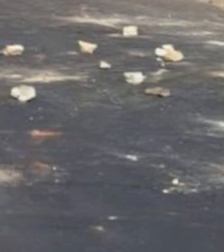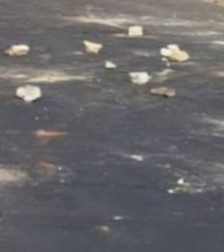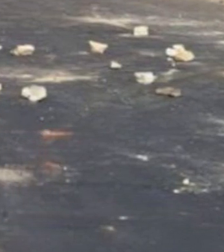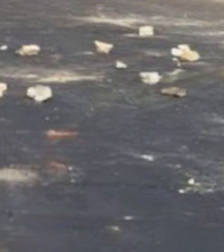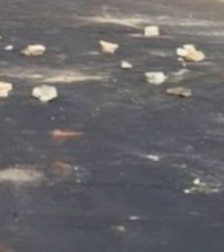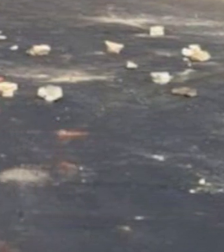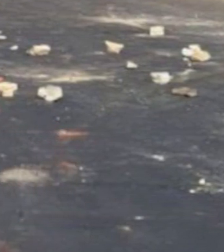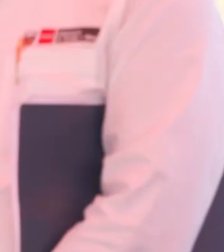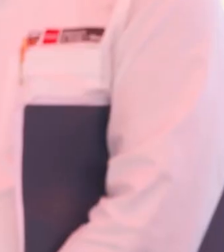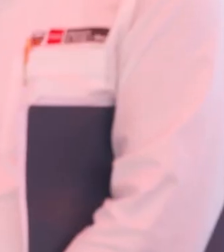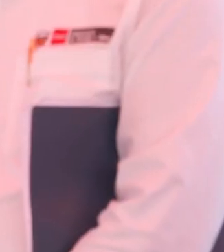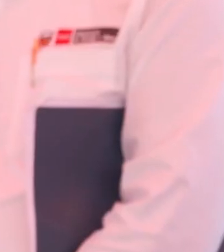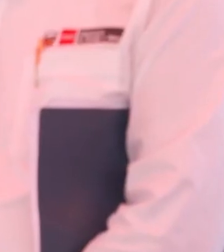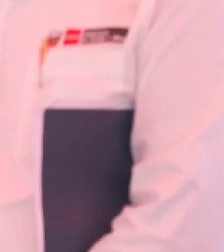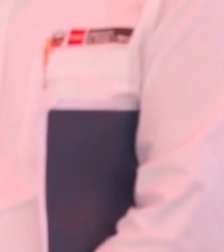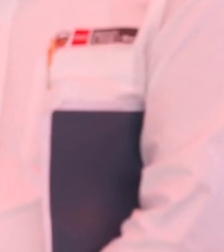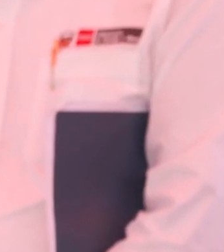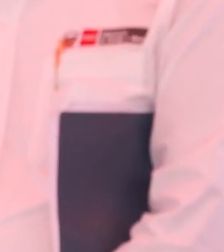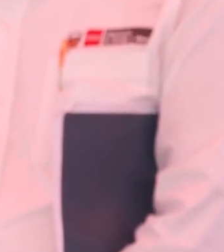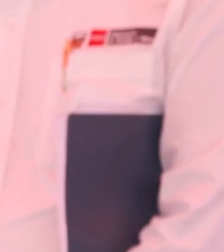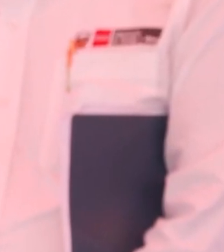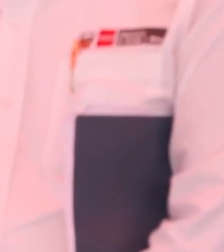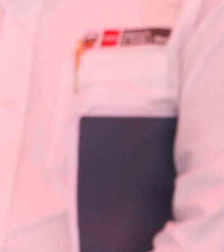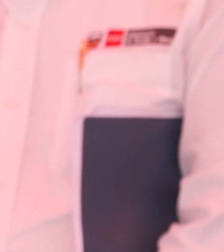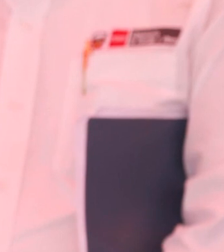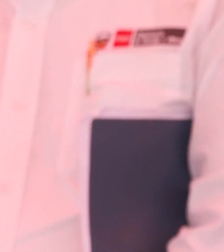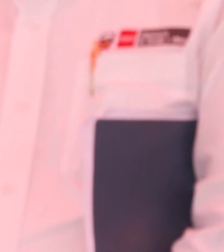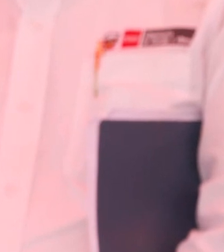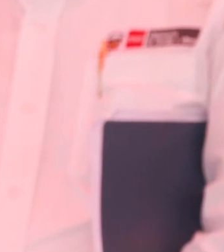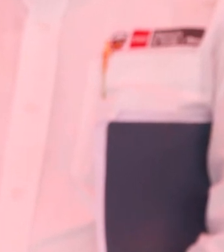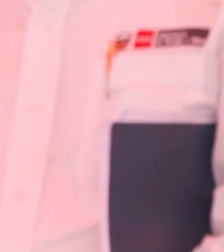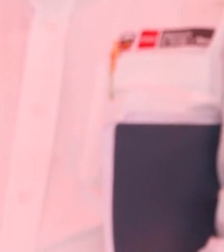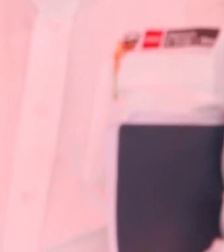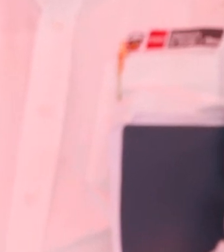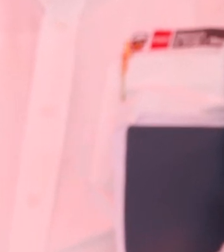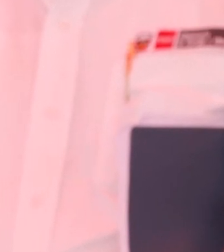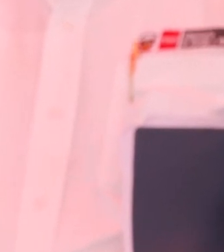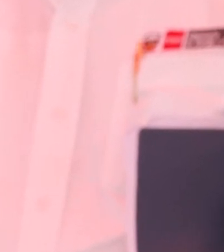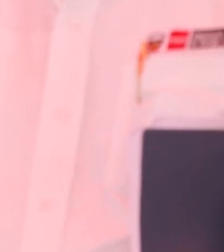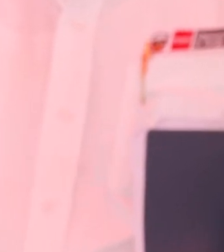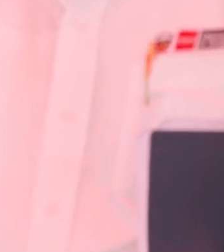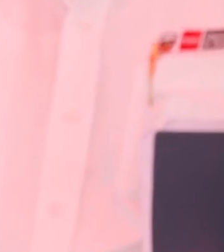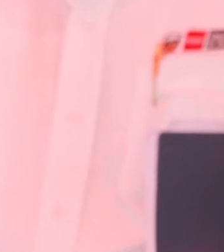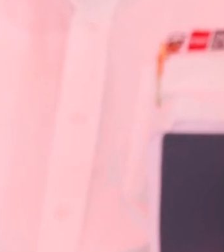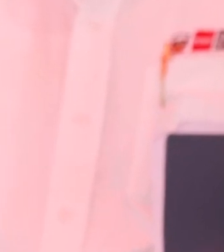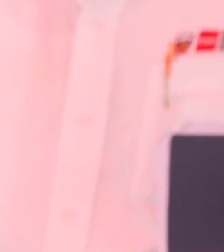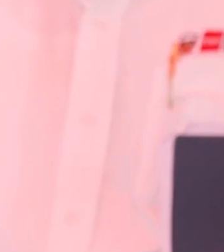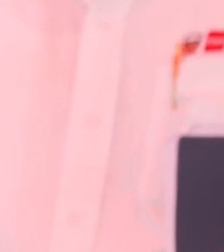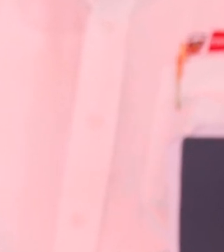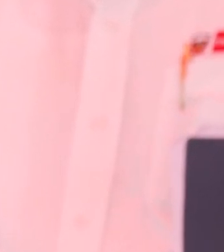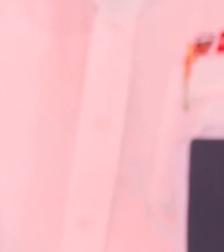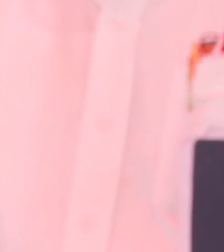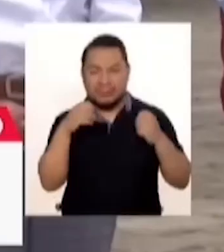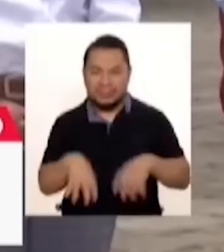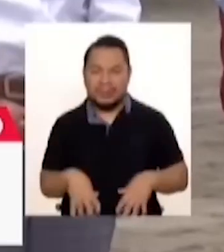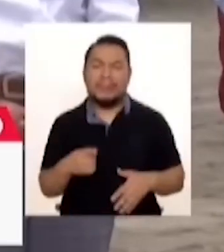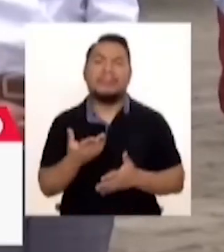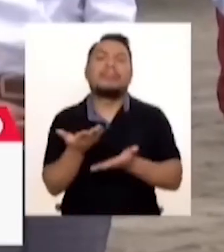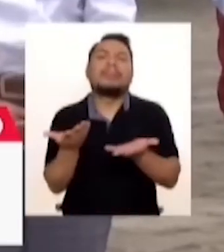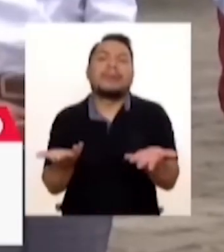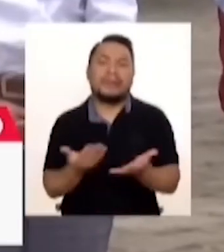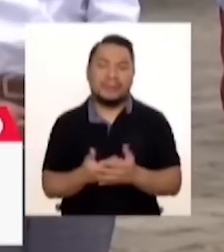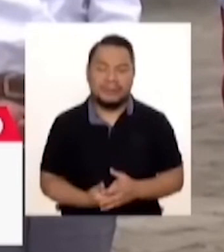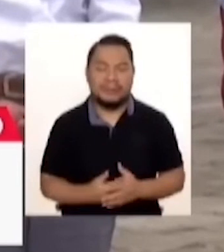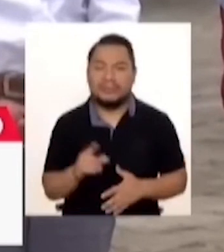La presidenta dijo que a la izquierda radical no se le entiende. Bueno, a ti tampoco se te entendió mucho que digamos, ¿eh? Si